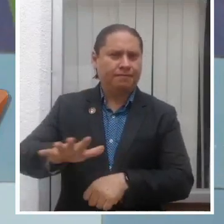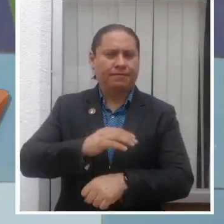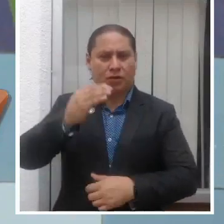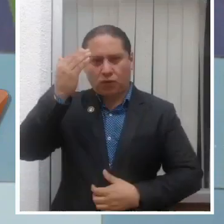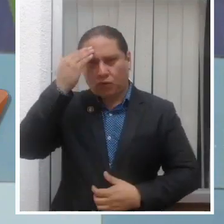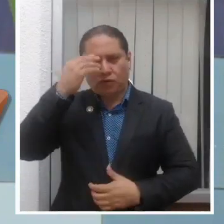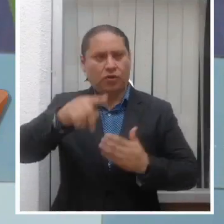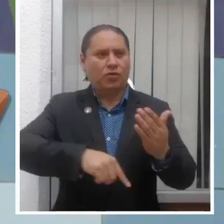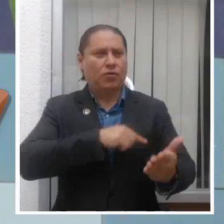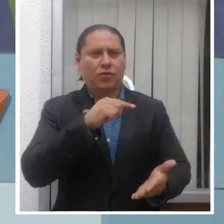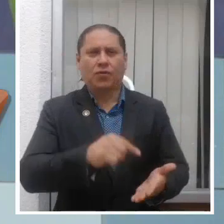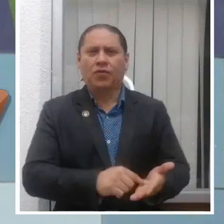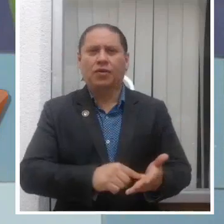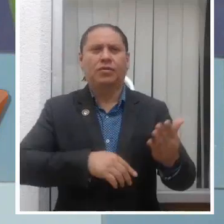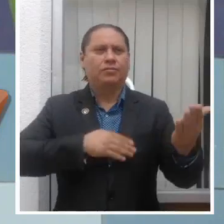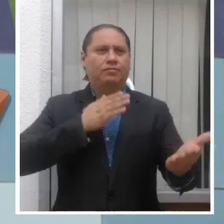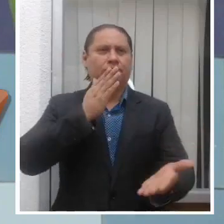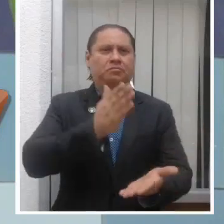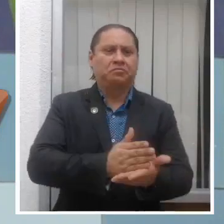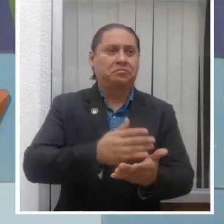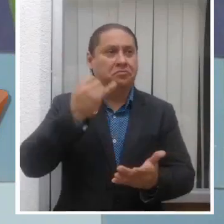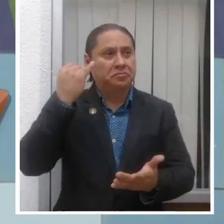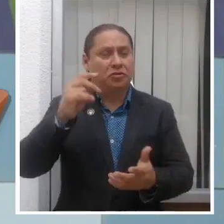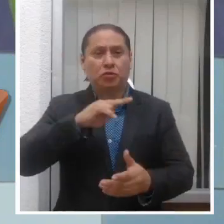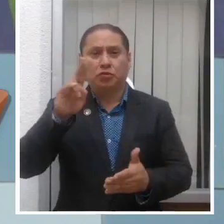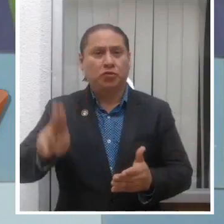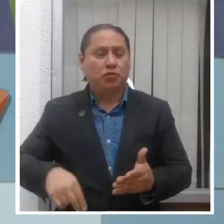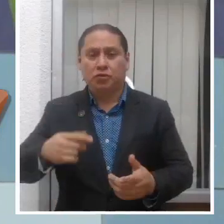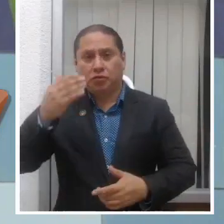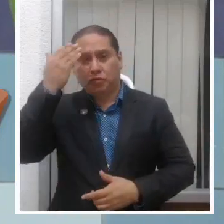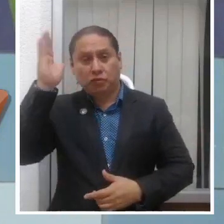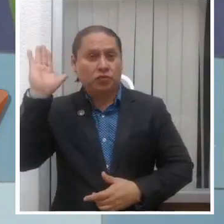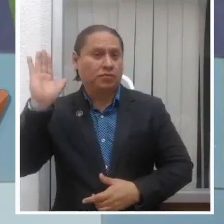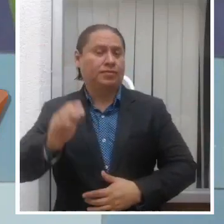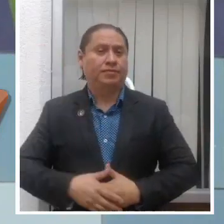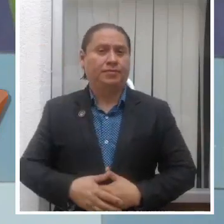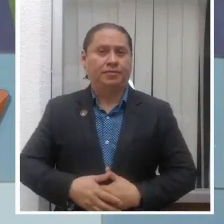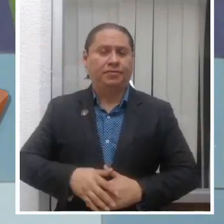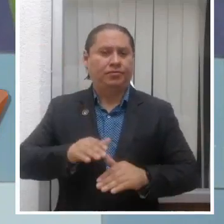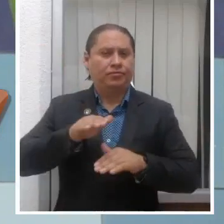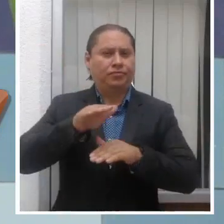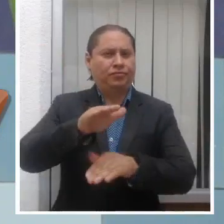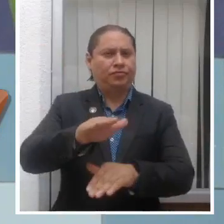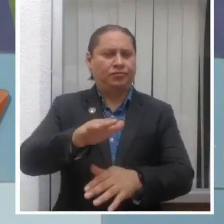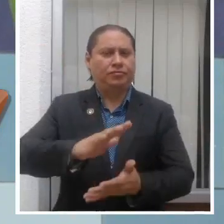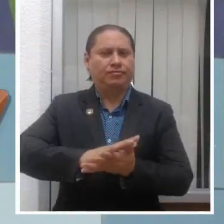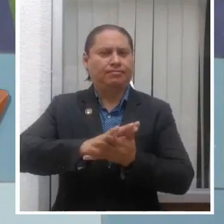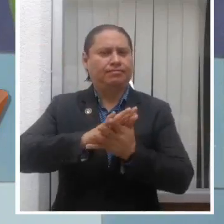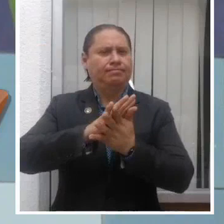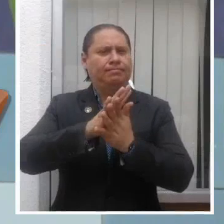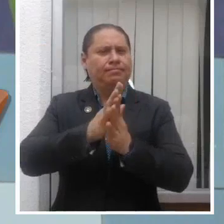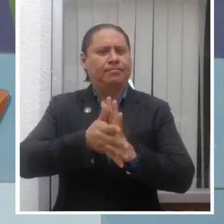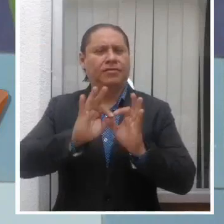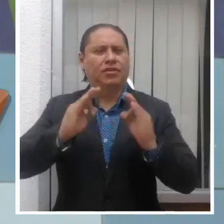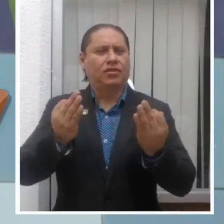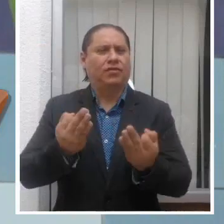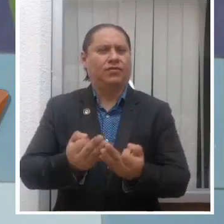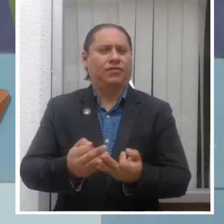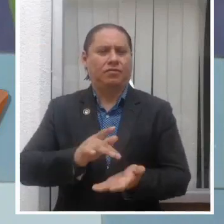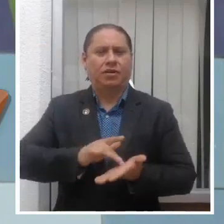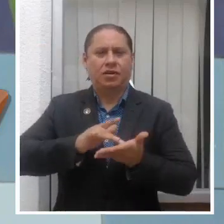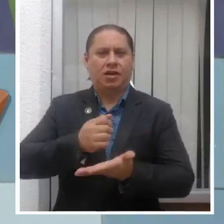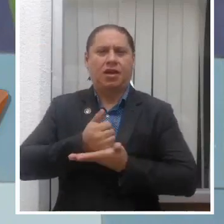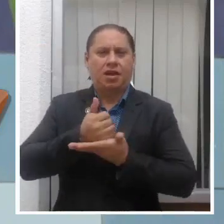conocer lugares a los que jamás creí llegar. Y sobre todo, se convirtió en una forma de ayudar a